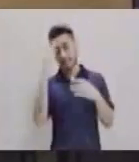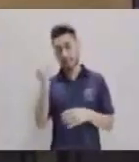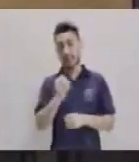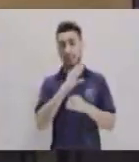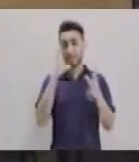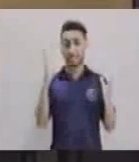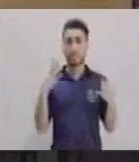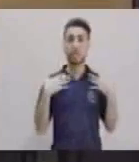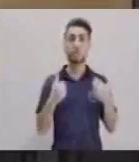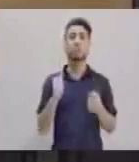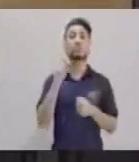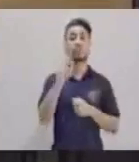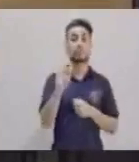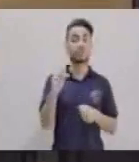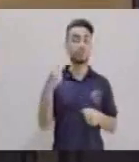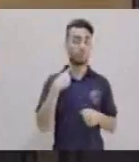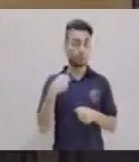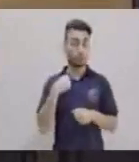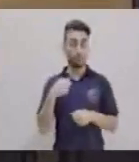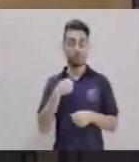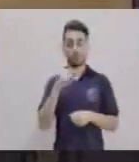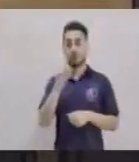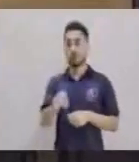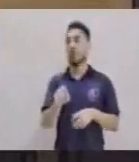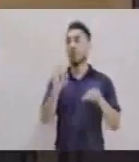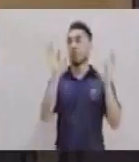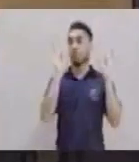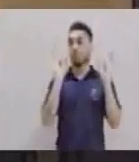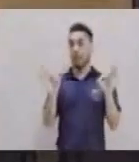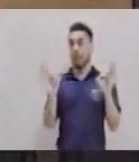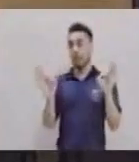Buenos días, yo estoy muy bien.